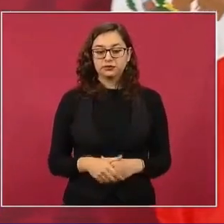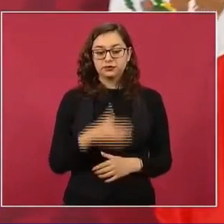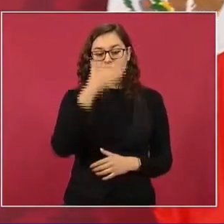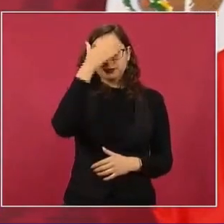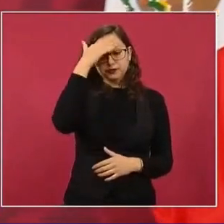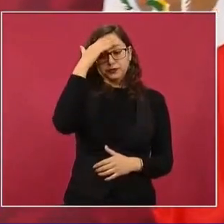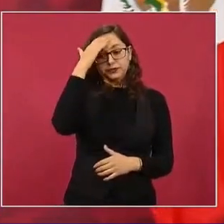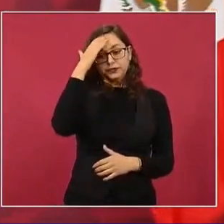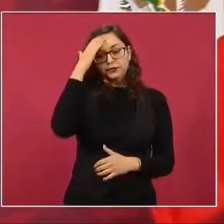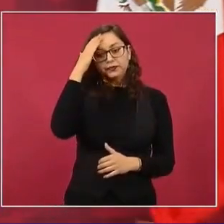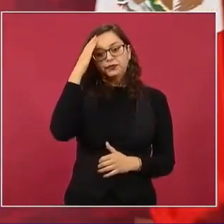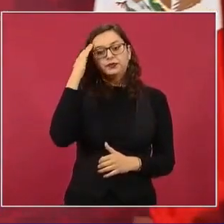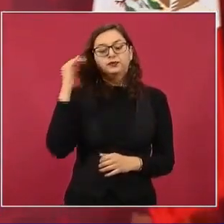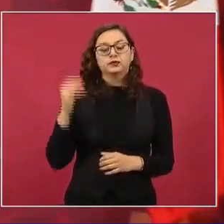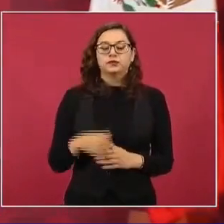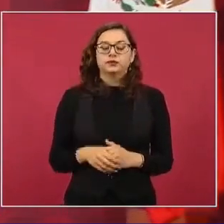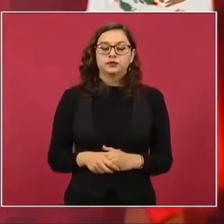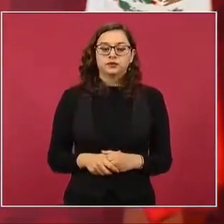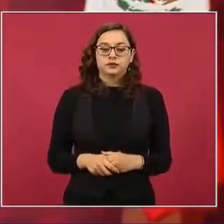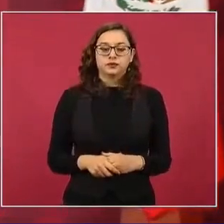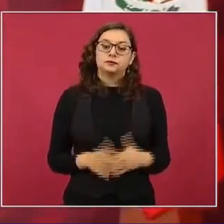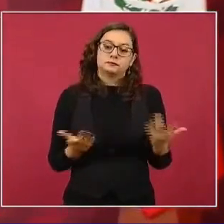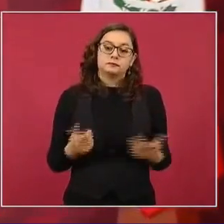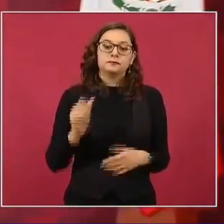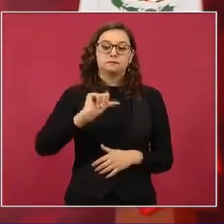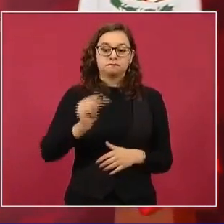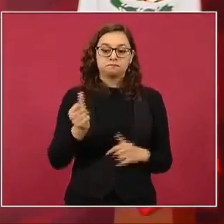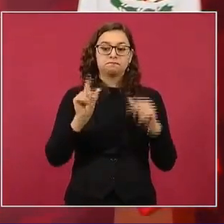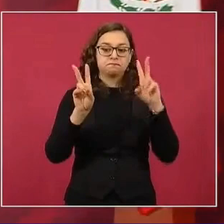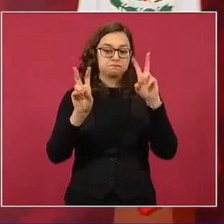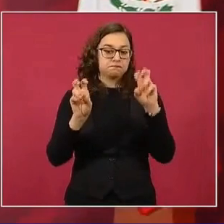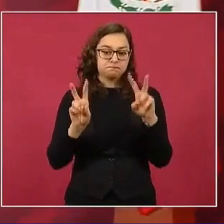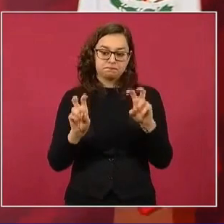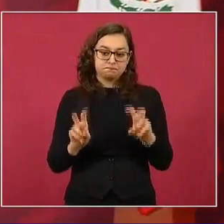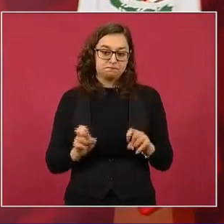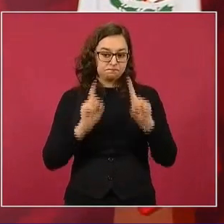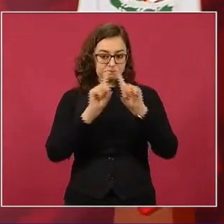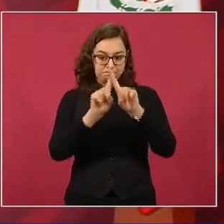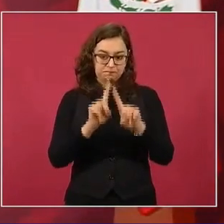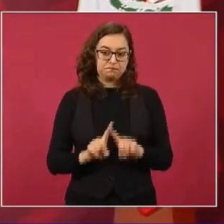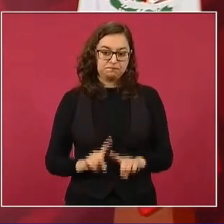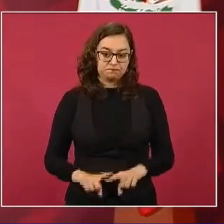con mucho gusto. Y otros temas que puedan salir.